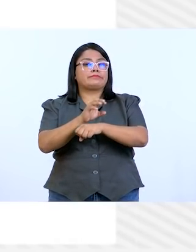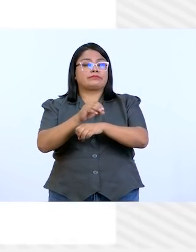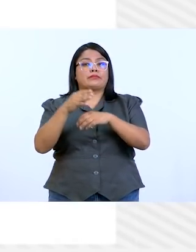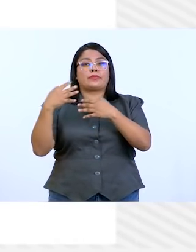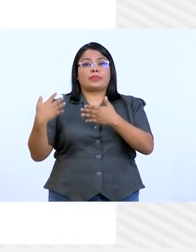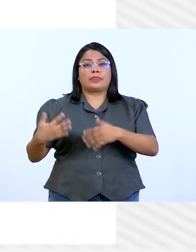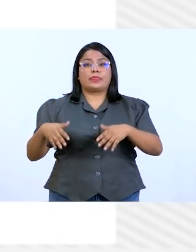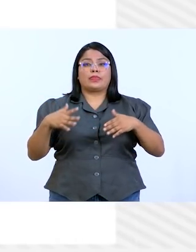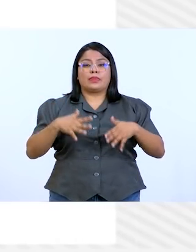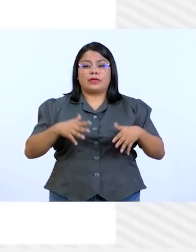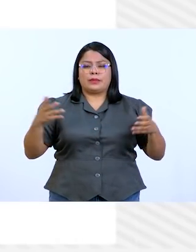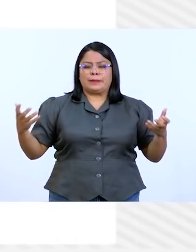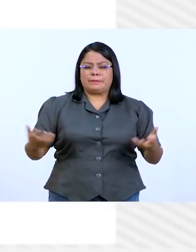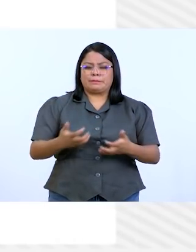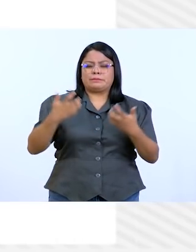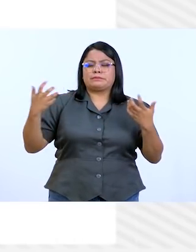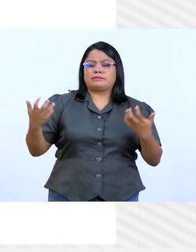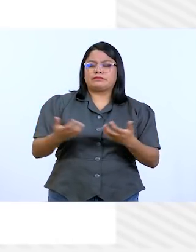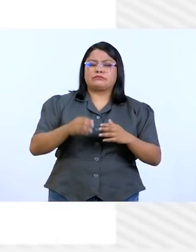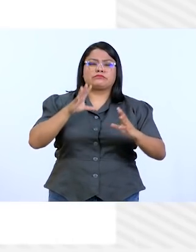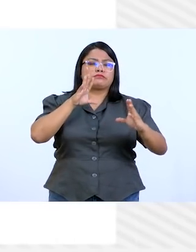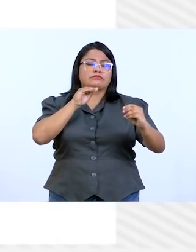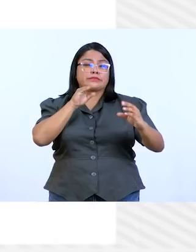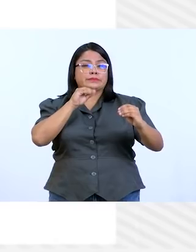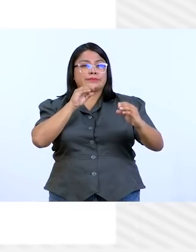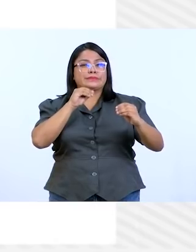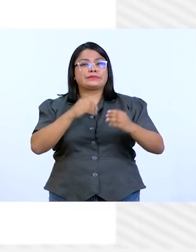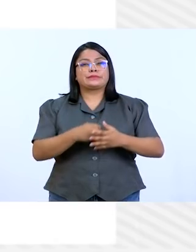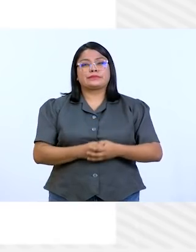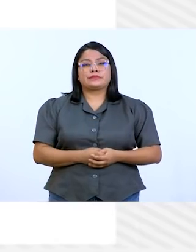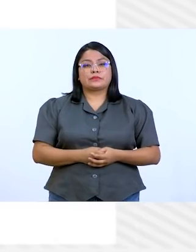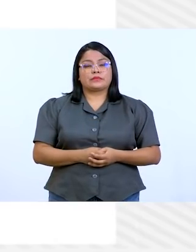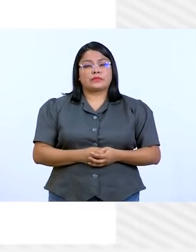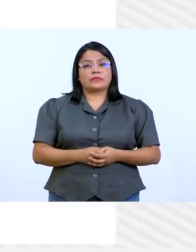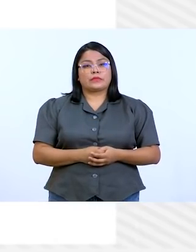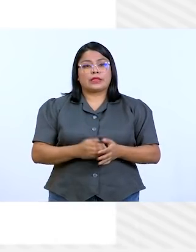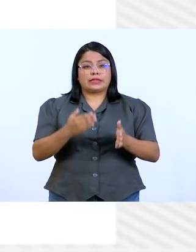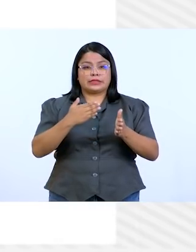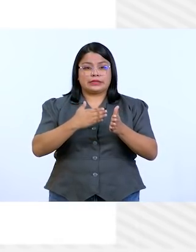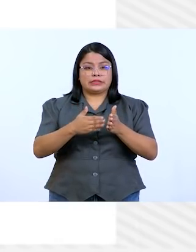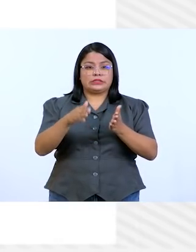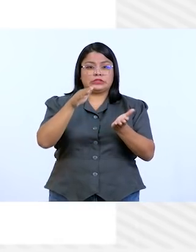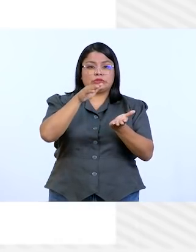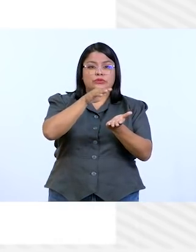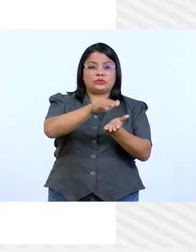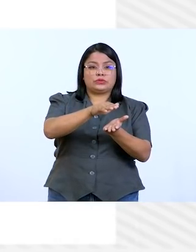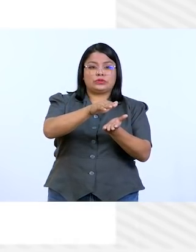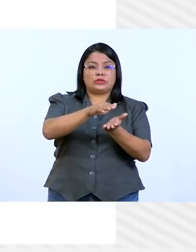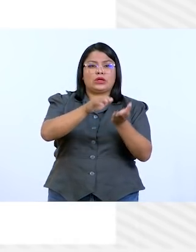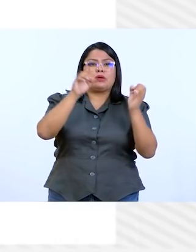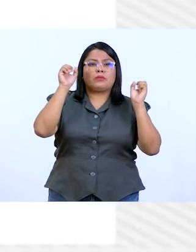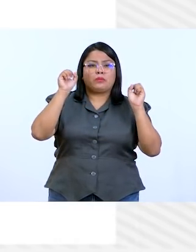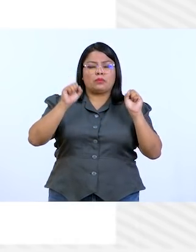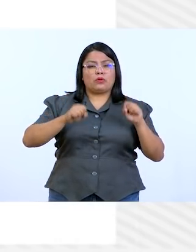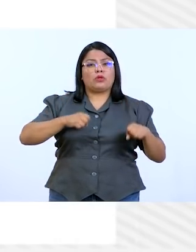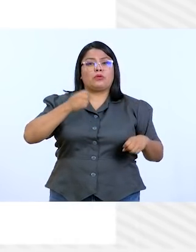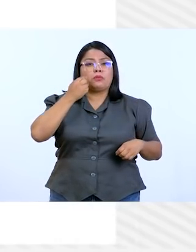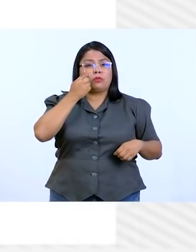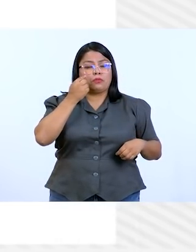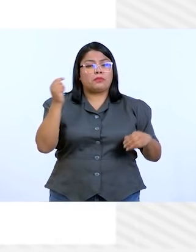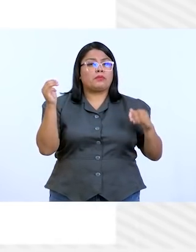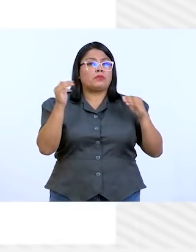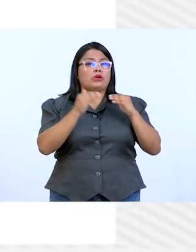se sugieren actividades de exploración y de conversación. En cada inicio de unidad